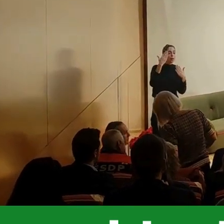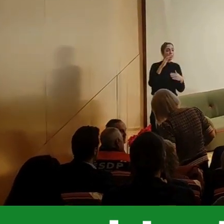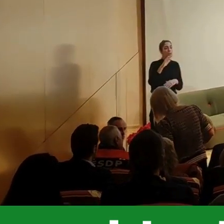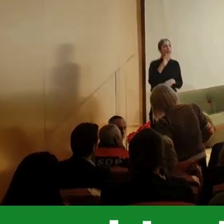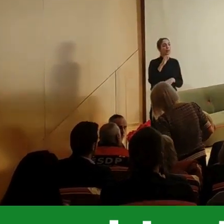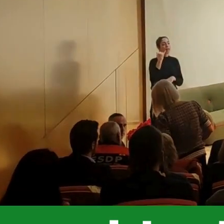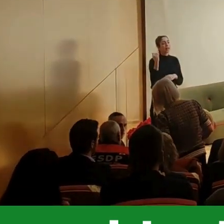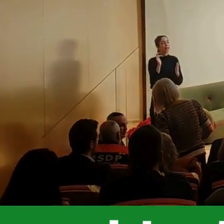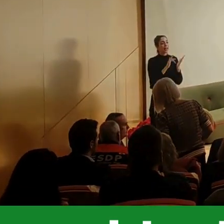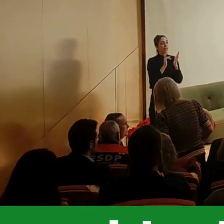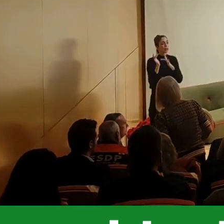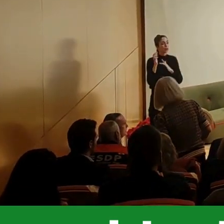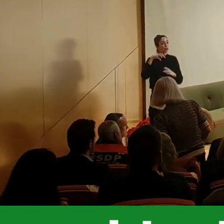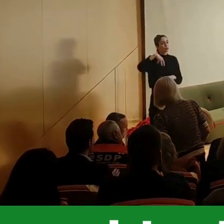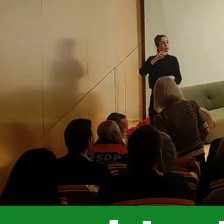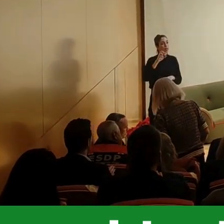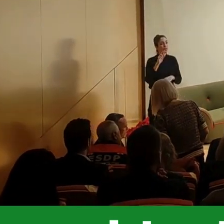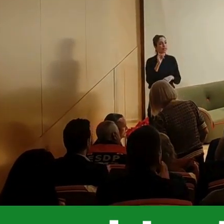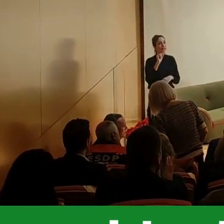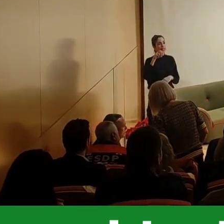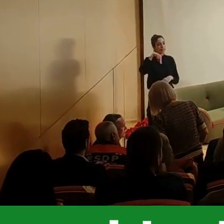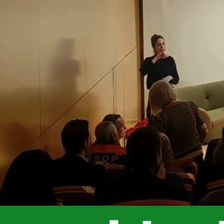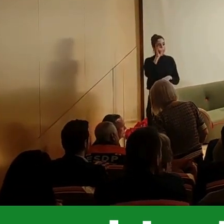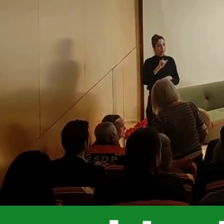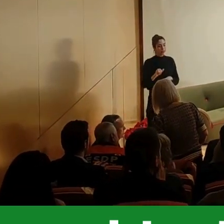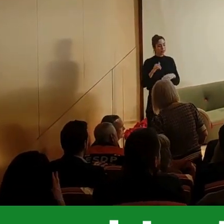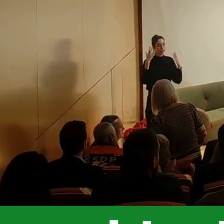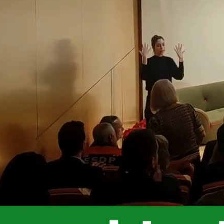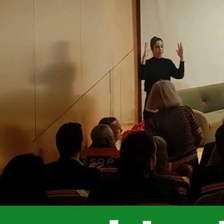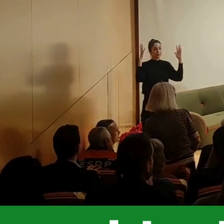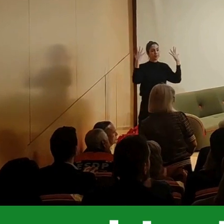Jesús Martínez Cárdenas.